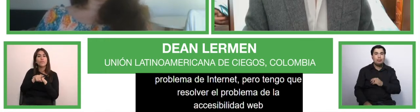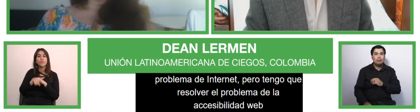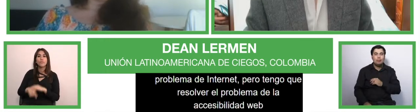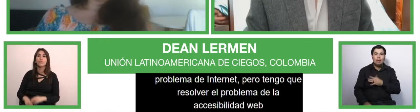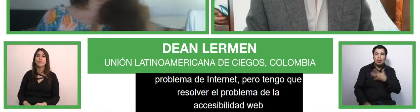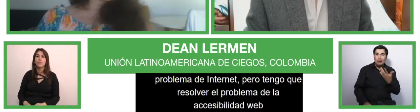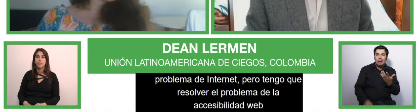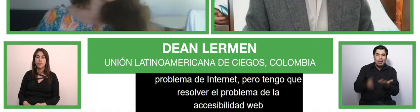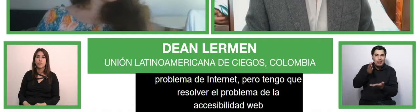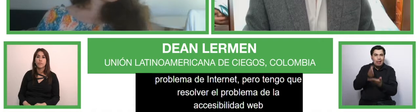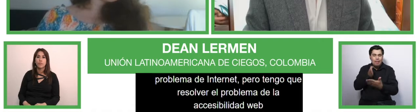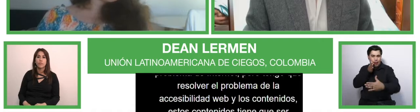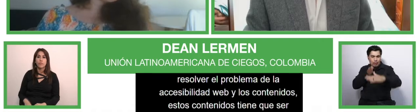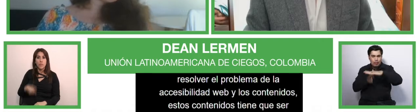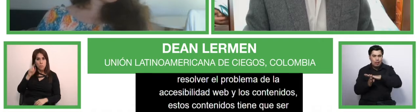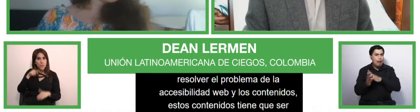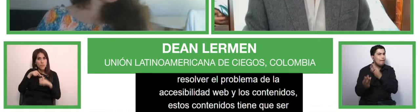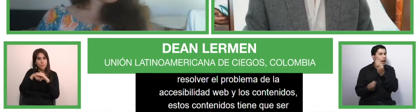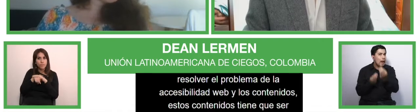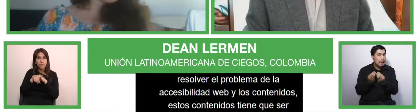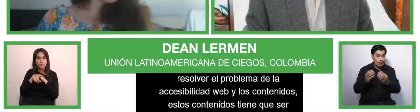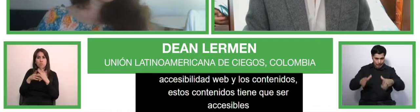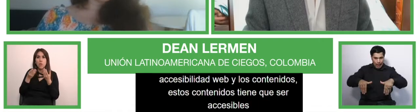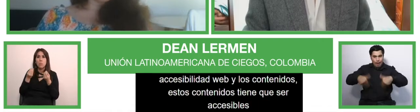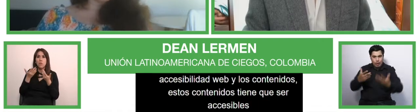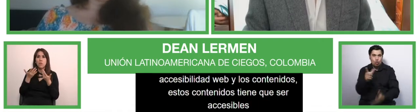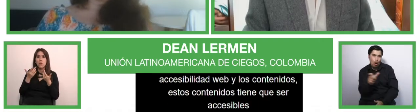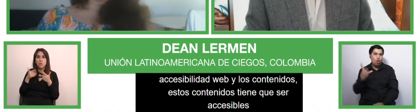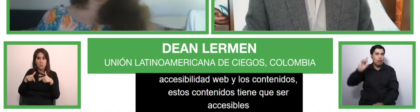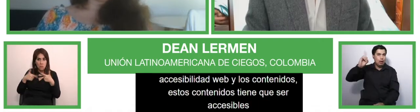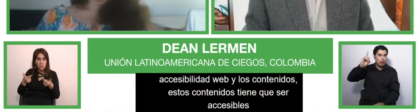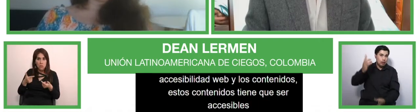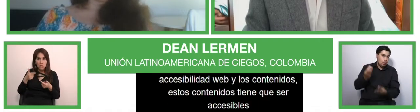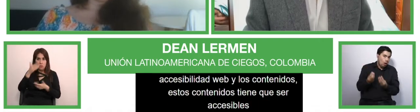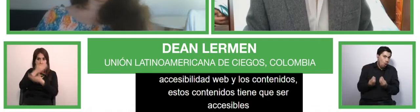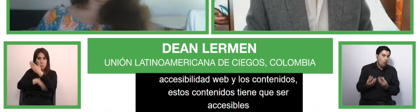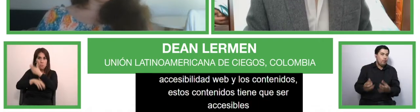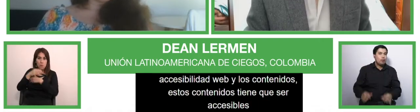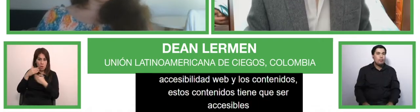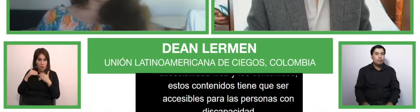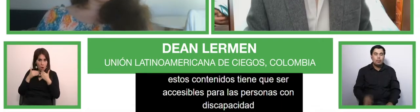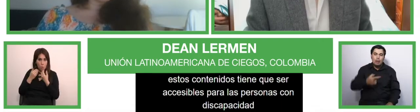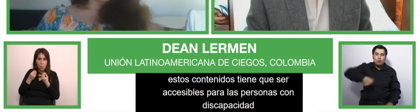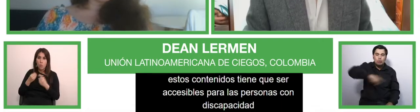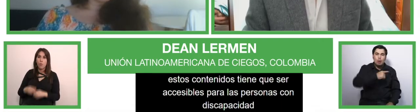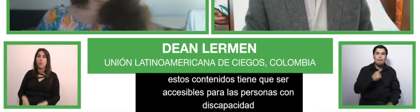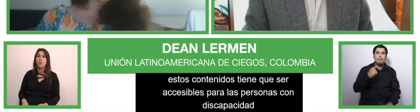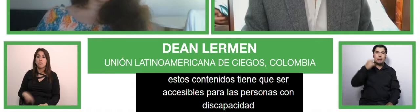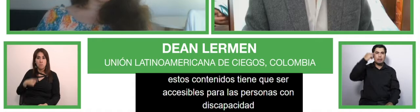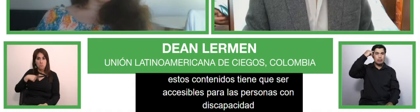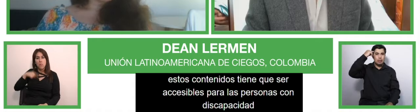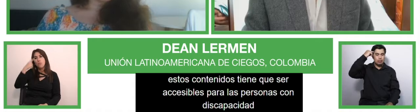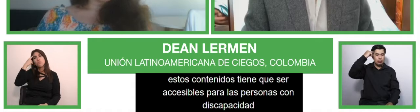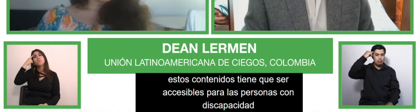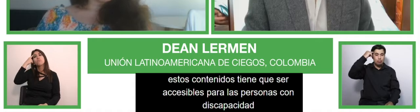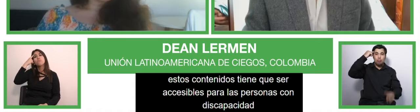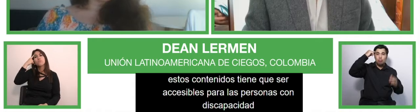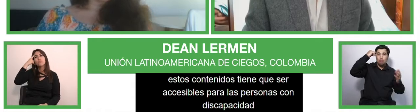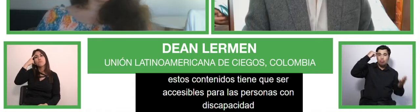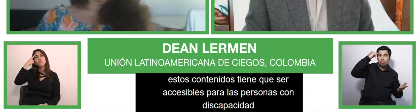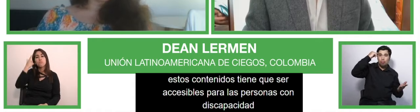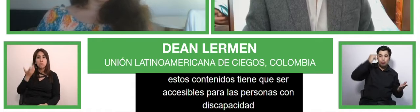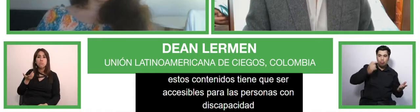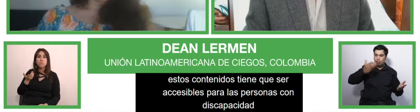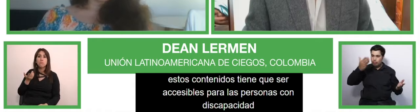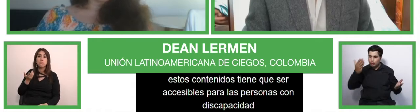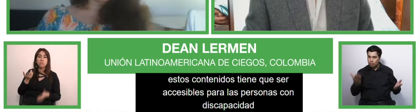y tienen que ser accesibles para las personas con discapacidad. Y tenemos que considerar las diferencias de